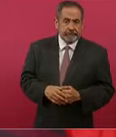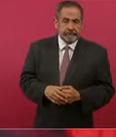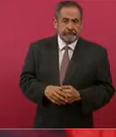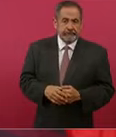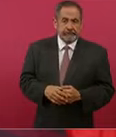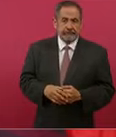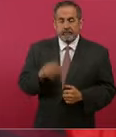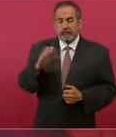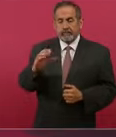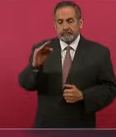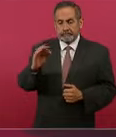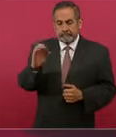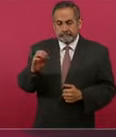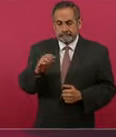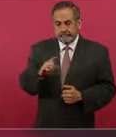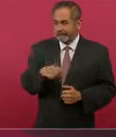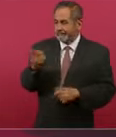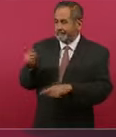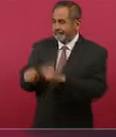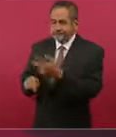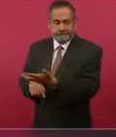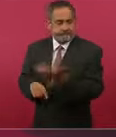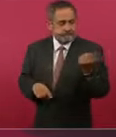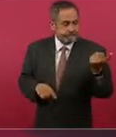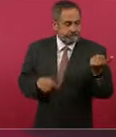la Comisión Federal de Electricidad,